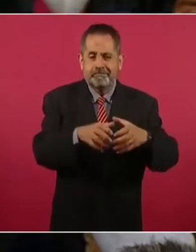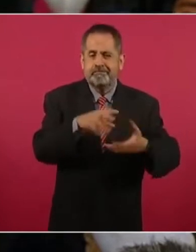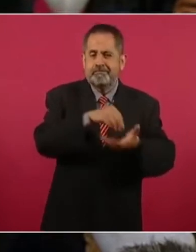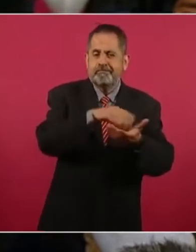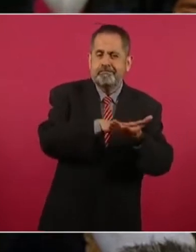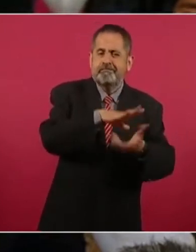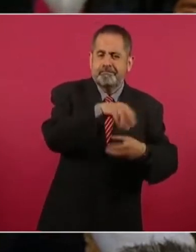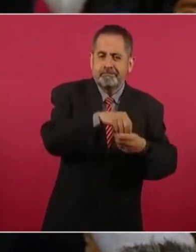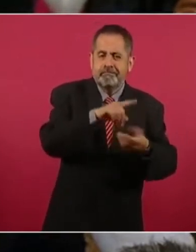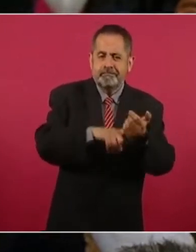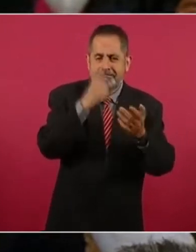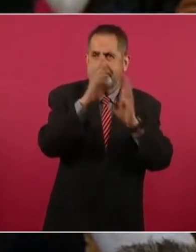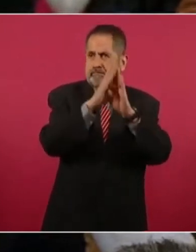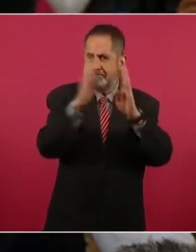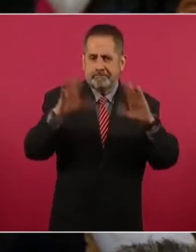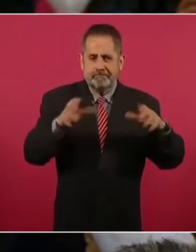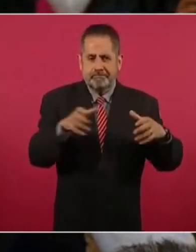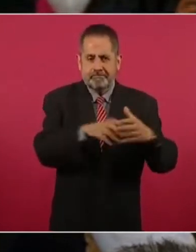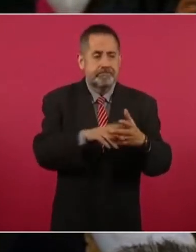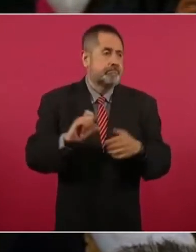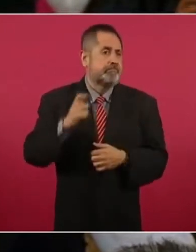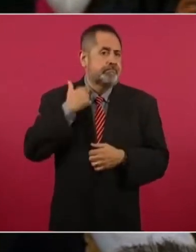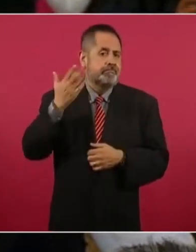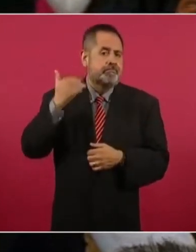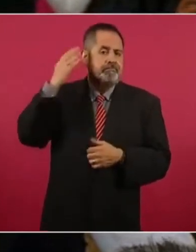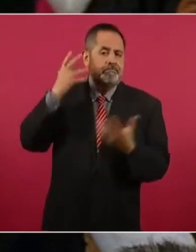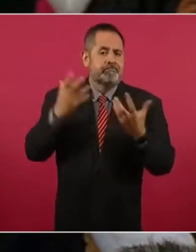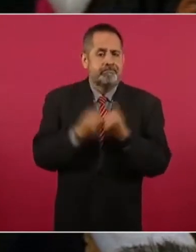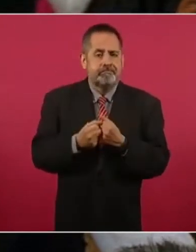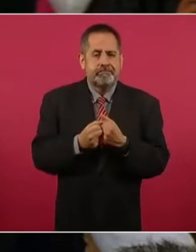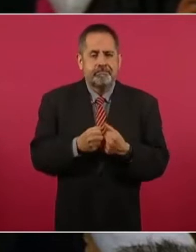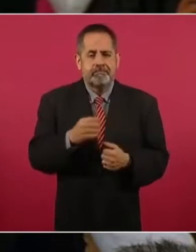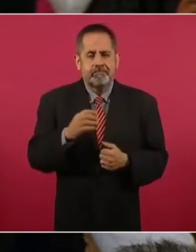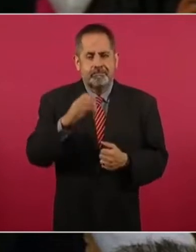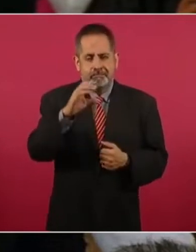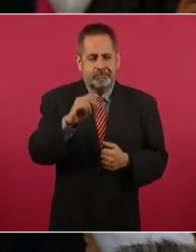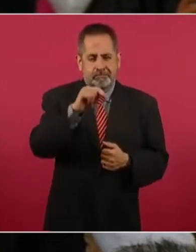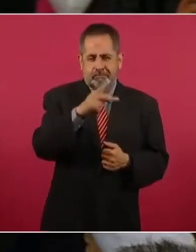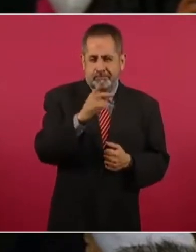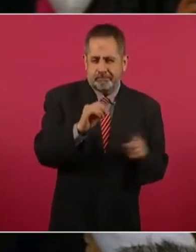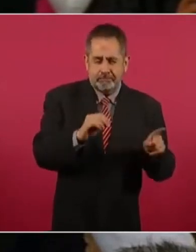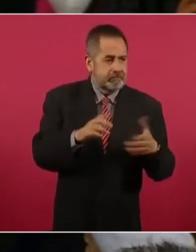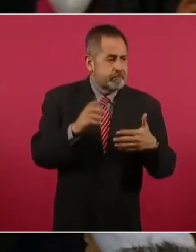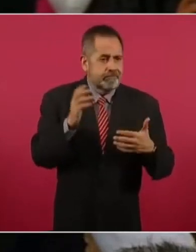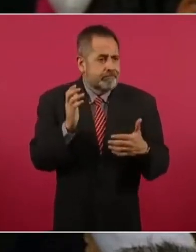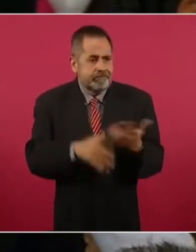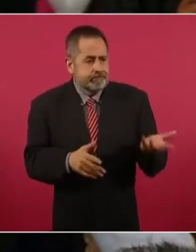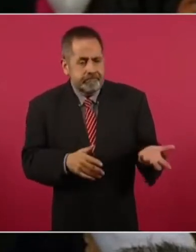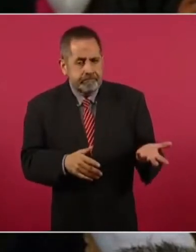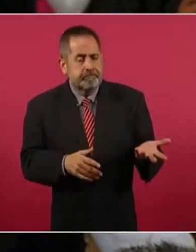impresos para bibliotecas públicas del extinto Consejo Nacional para la Cultura y las Artes. La